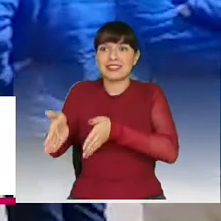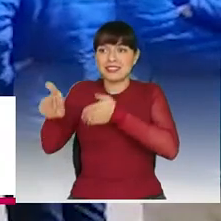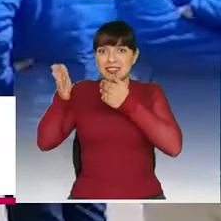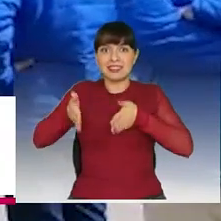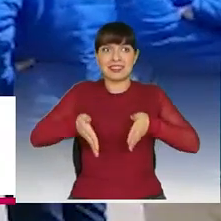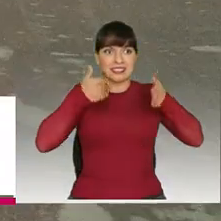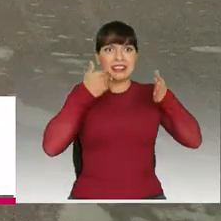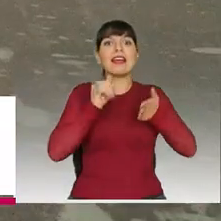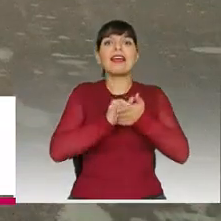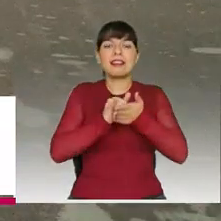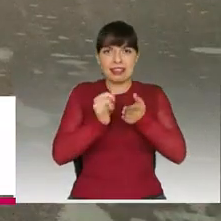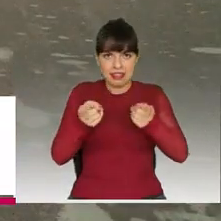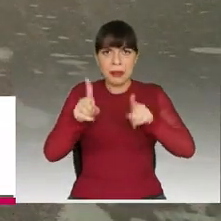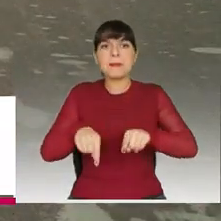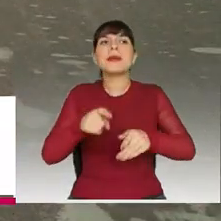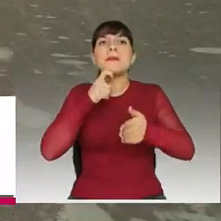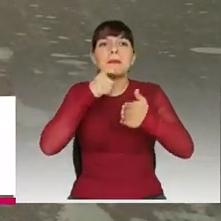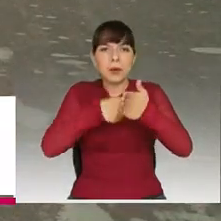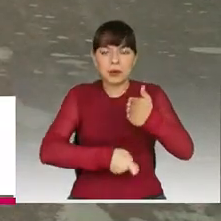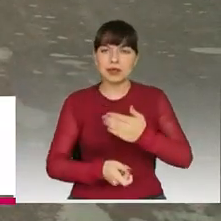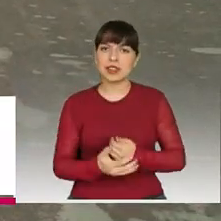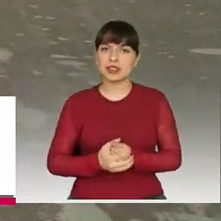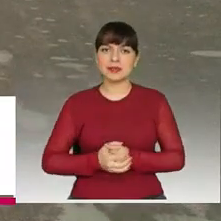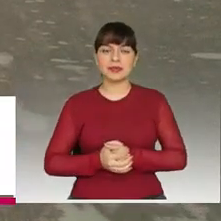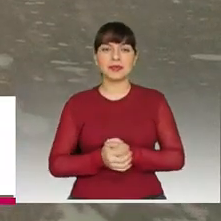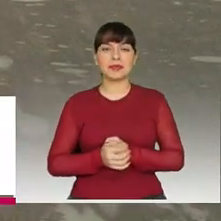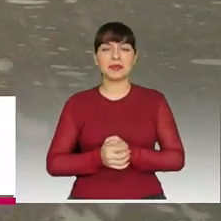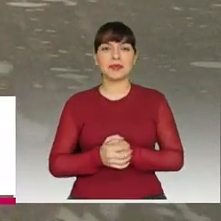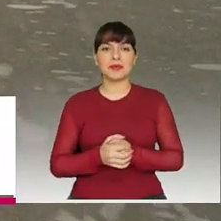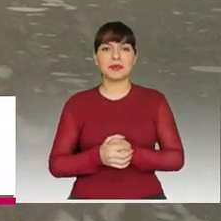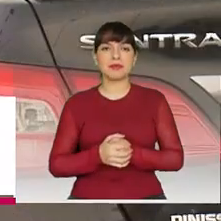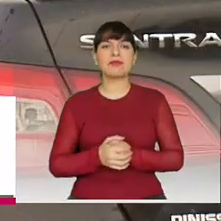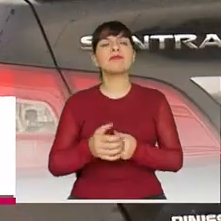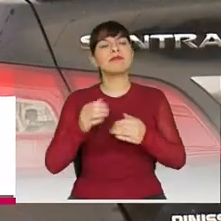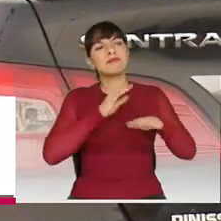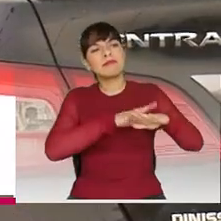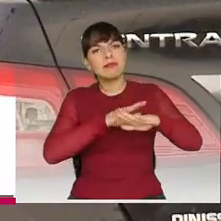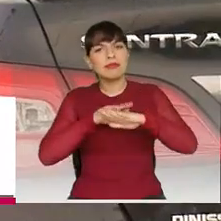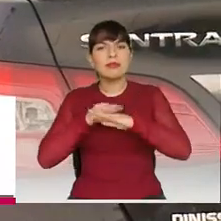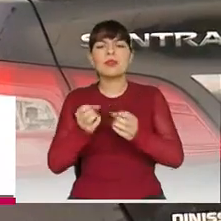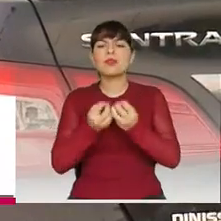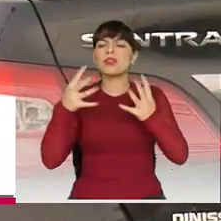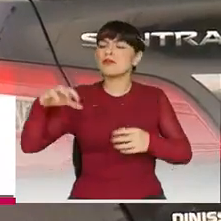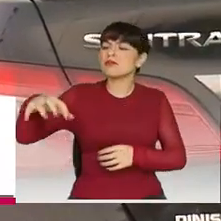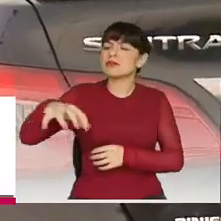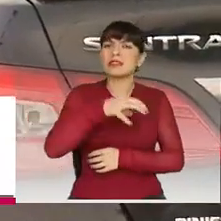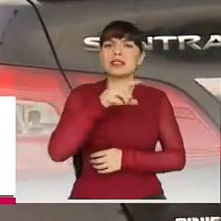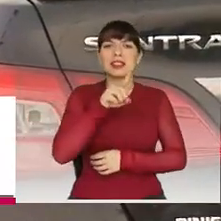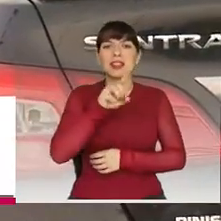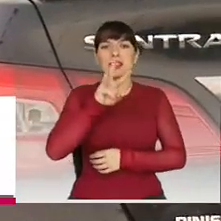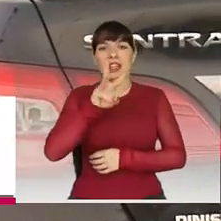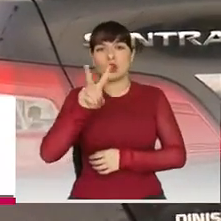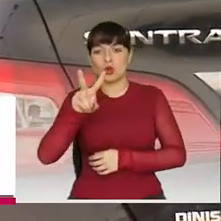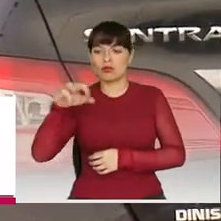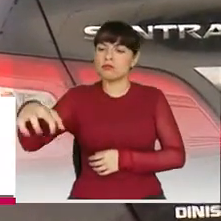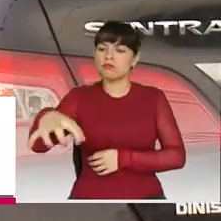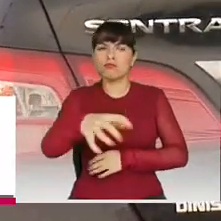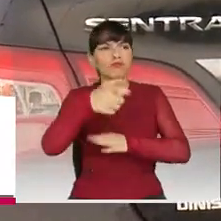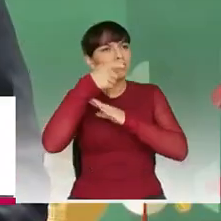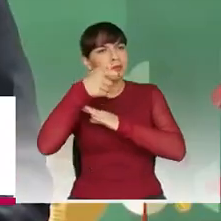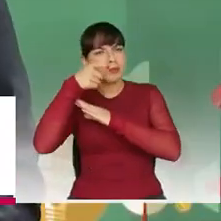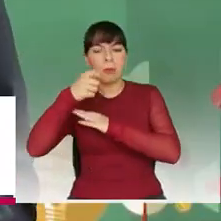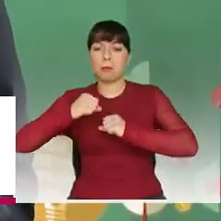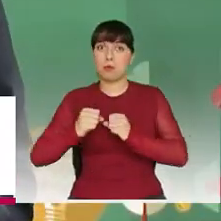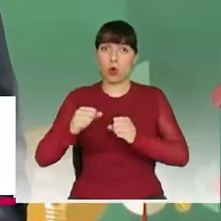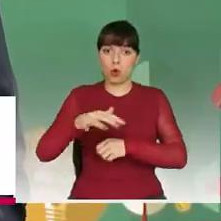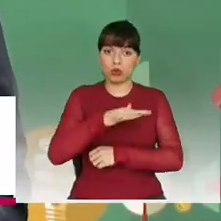dando permanentemente. Al llamado de los uniformados que atienden más de 132 puestos de control fijos en el departamento y Bogotá,